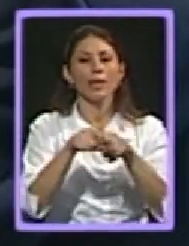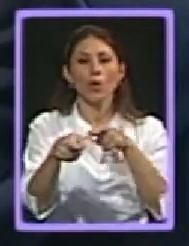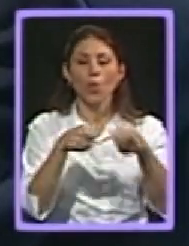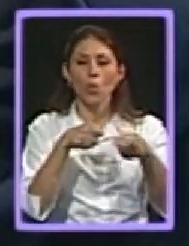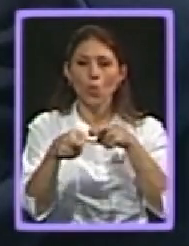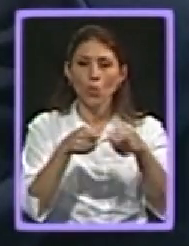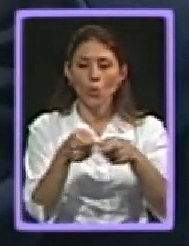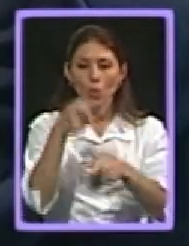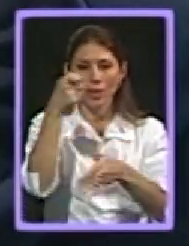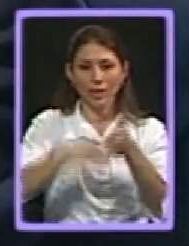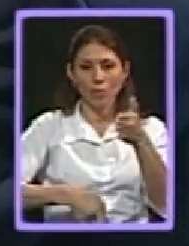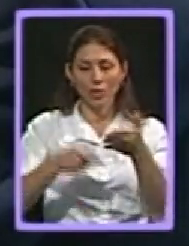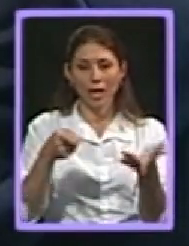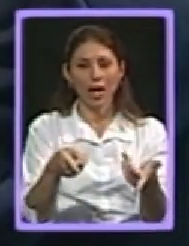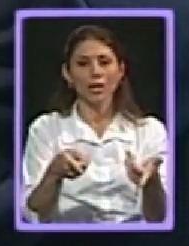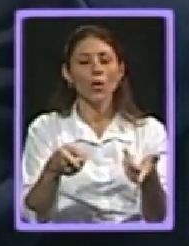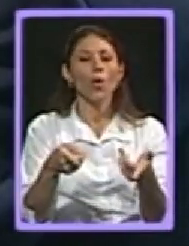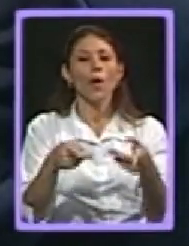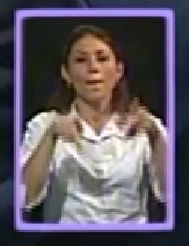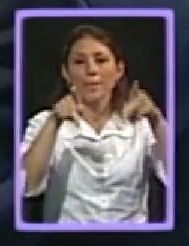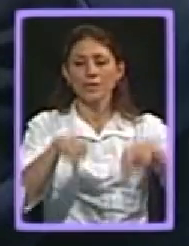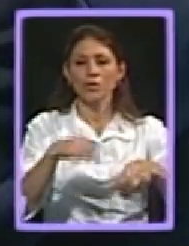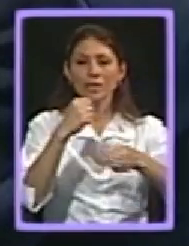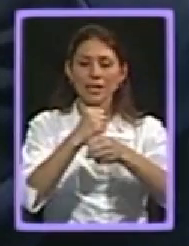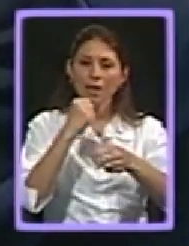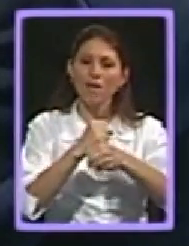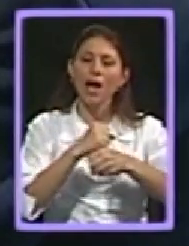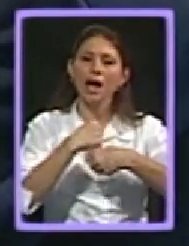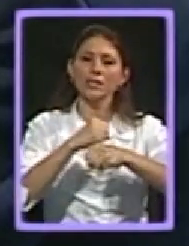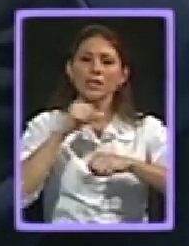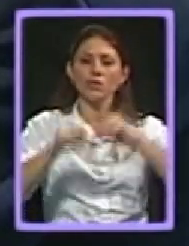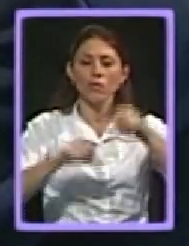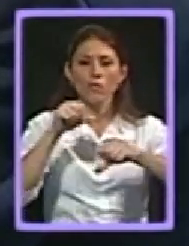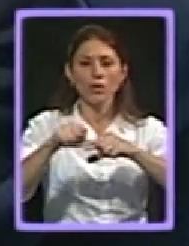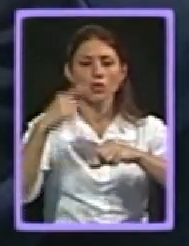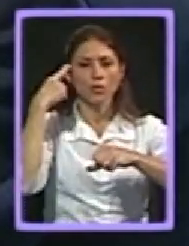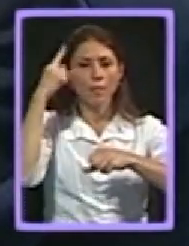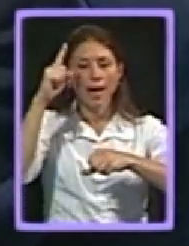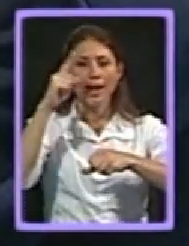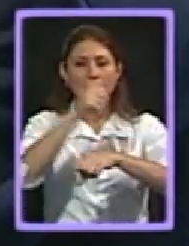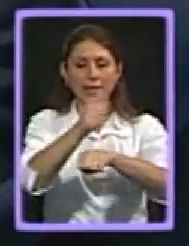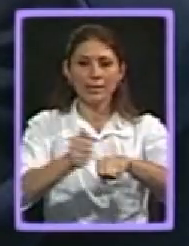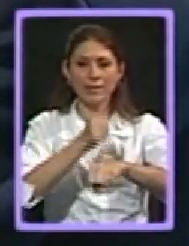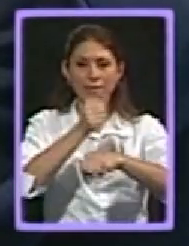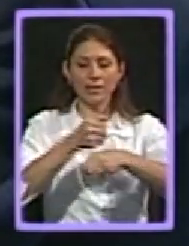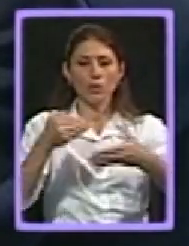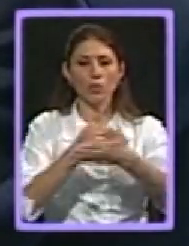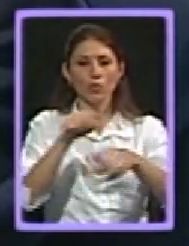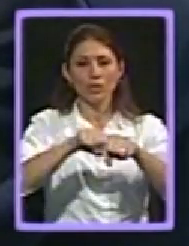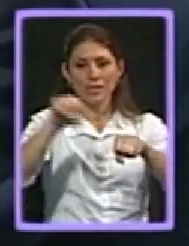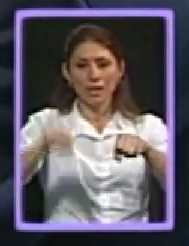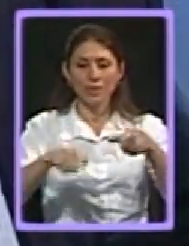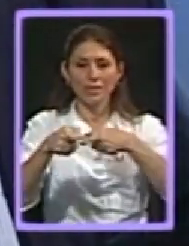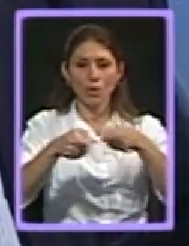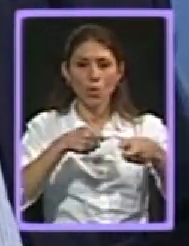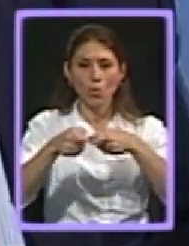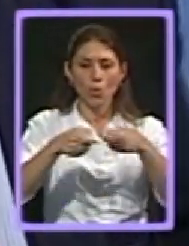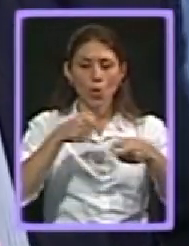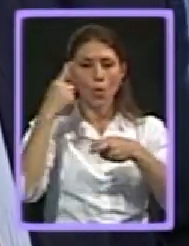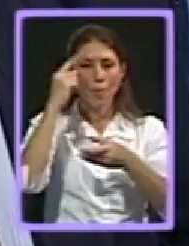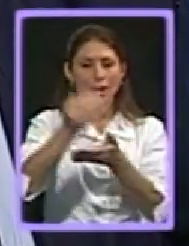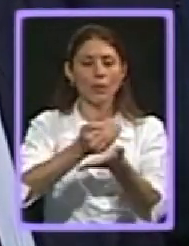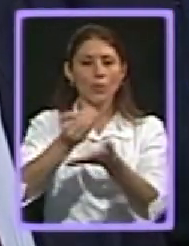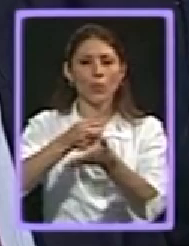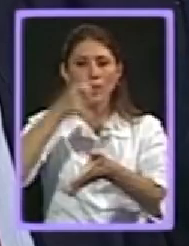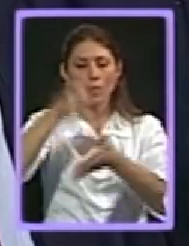tributario, que trabajan con esfuerzos para concretar nuevos sistemas de control y gestión de los impuestos,